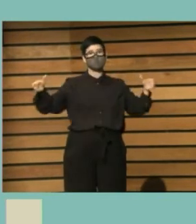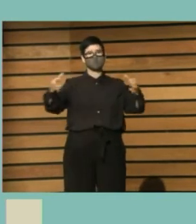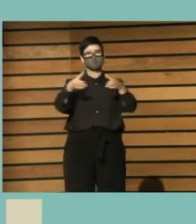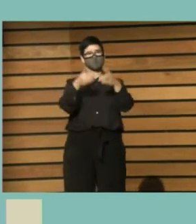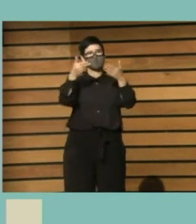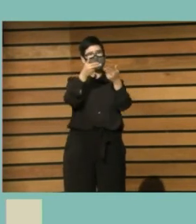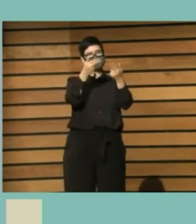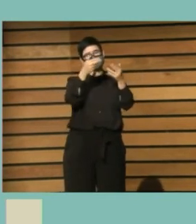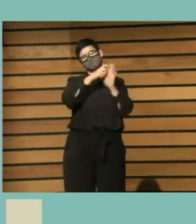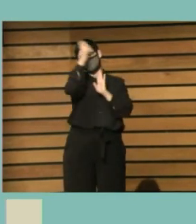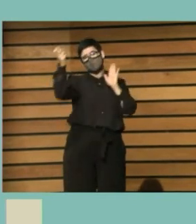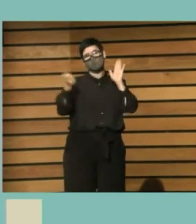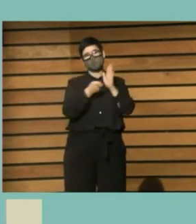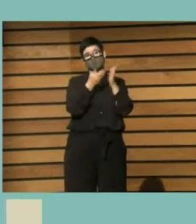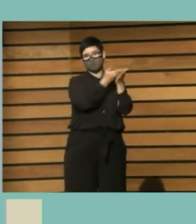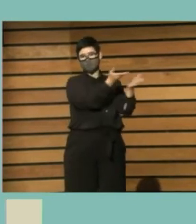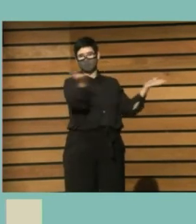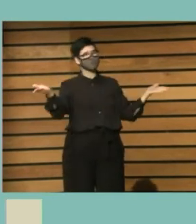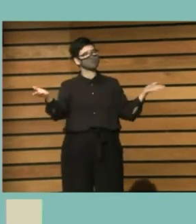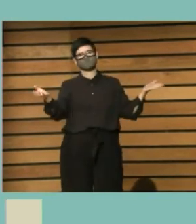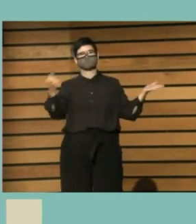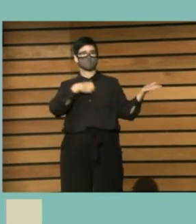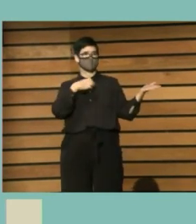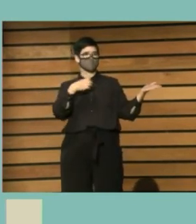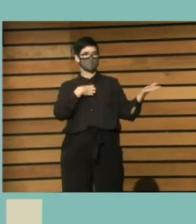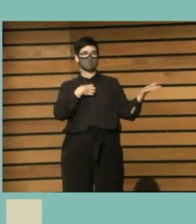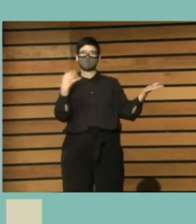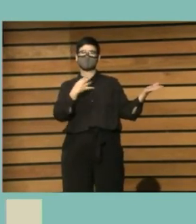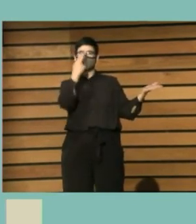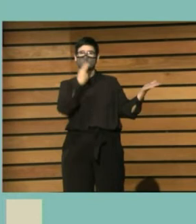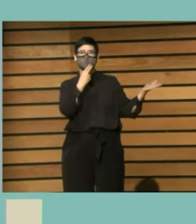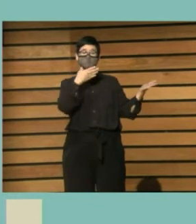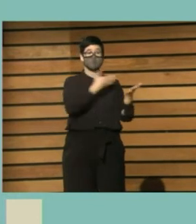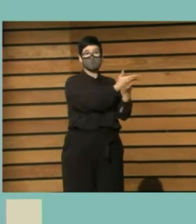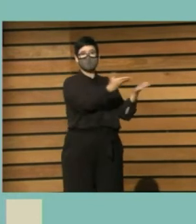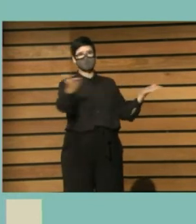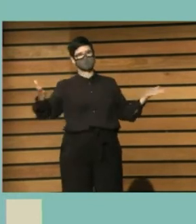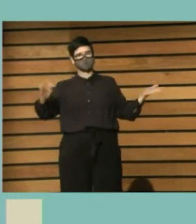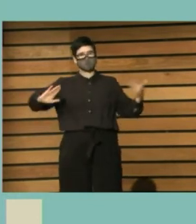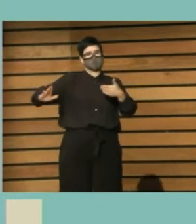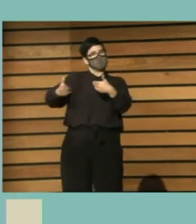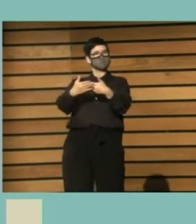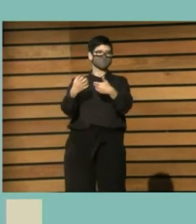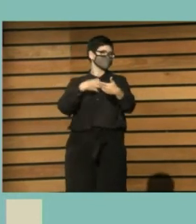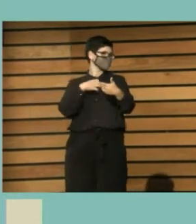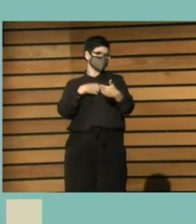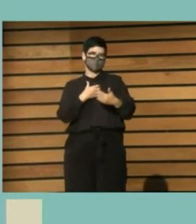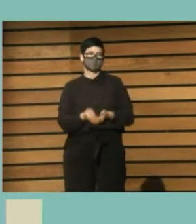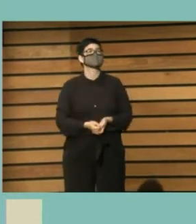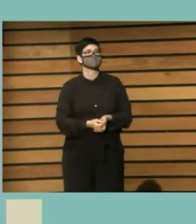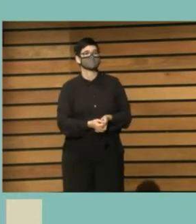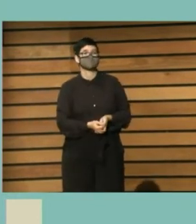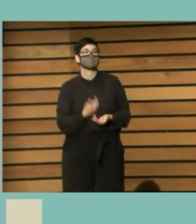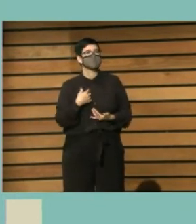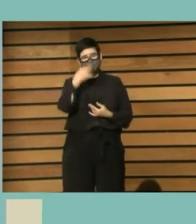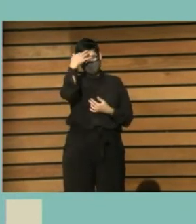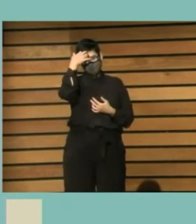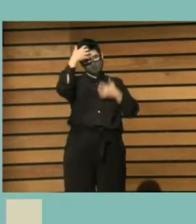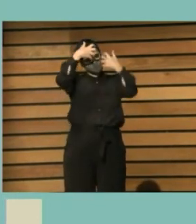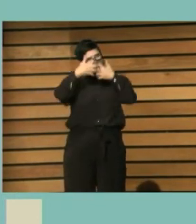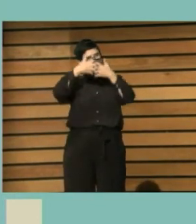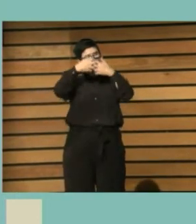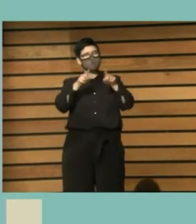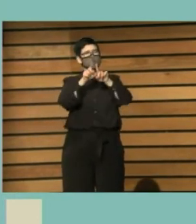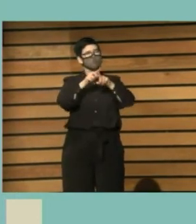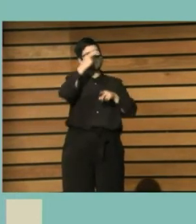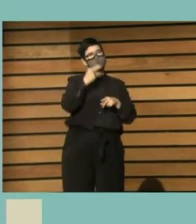social es para con todos. Por lo tanto, debemos mantener y estructurar en nuestras mentes ese compromiso